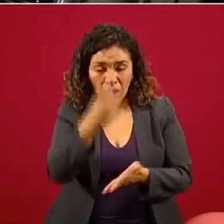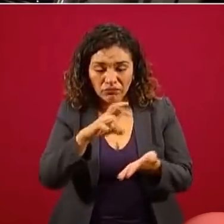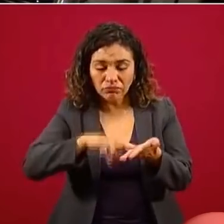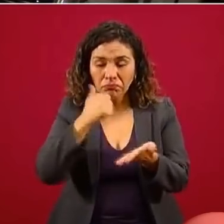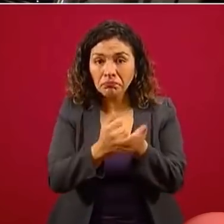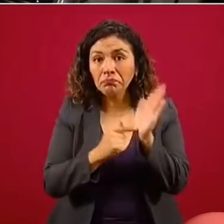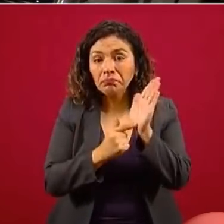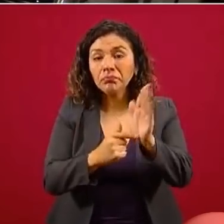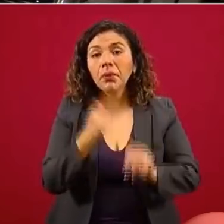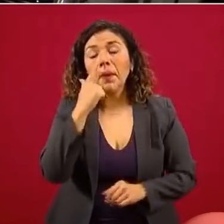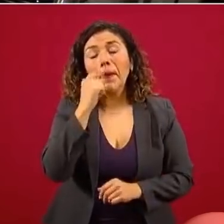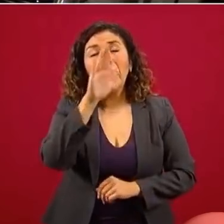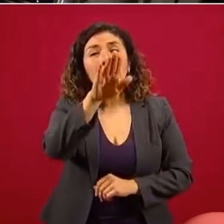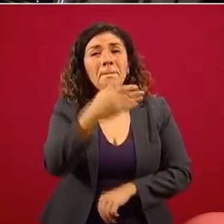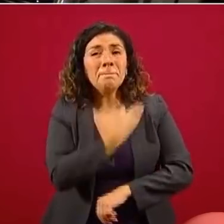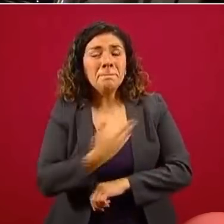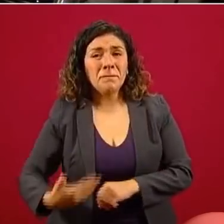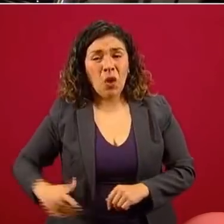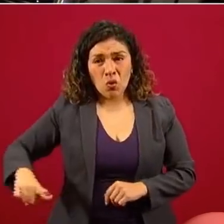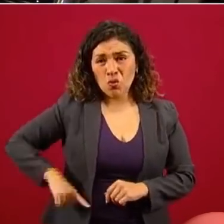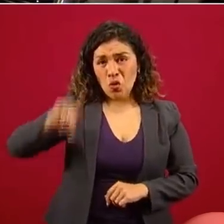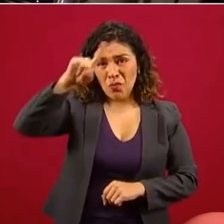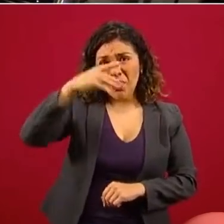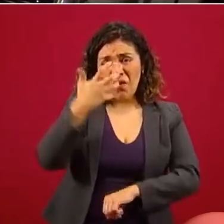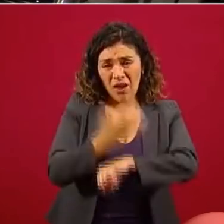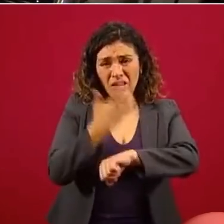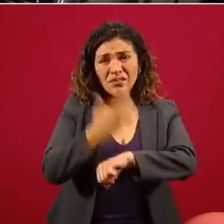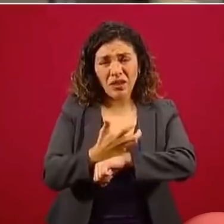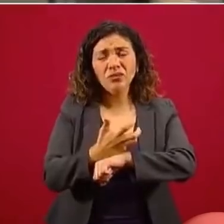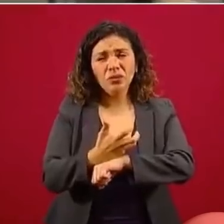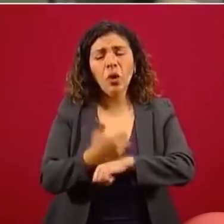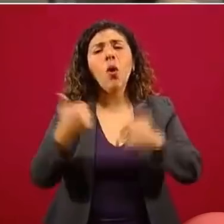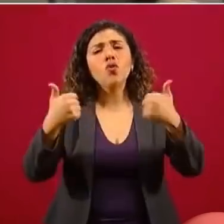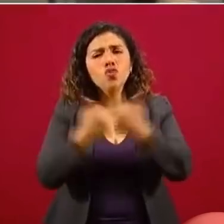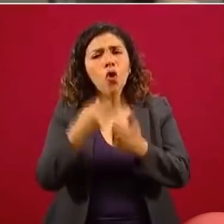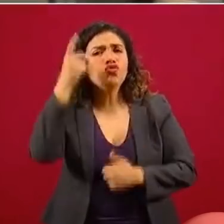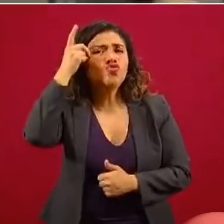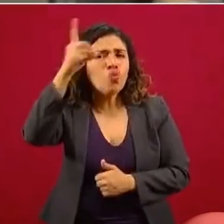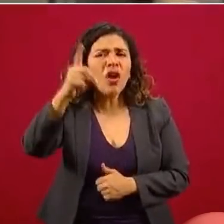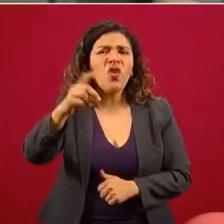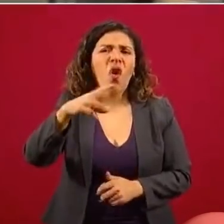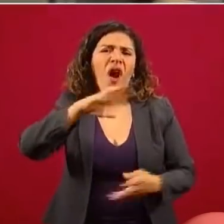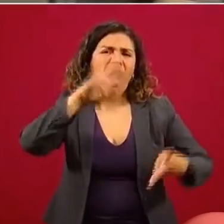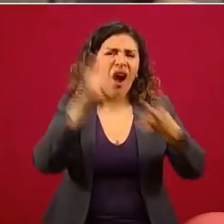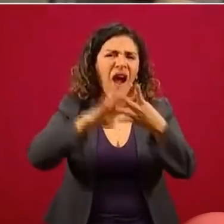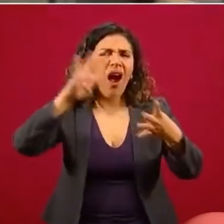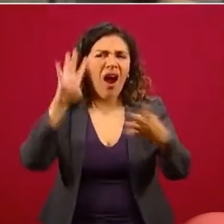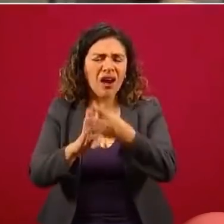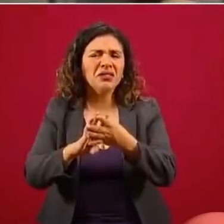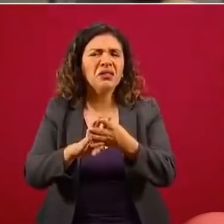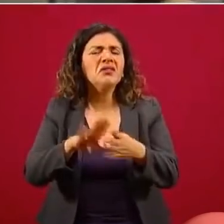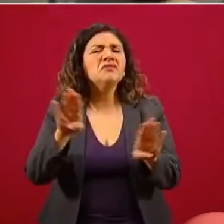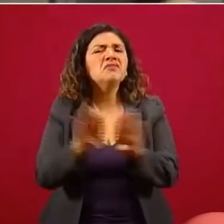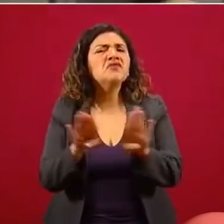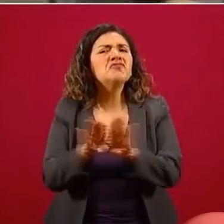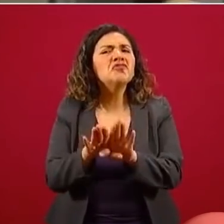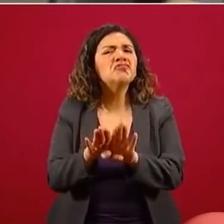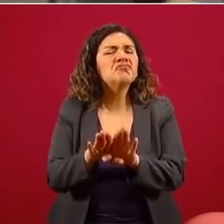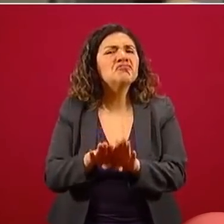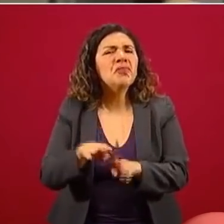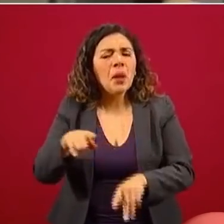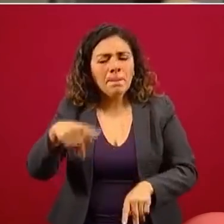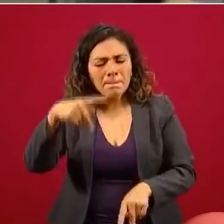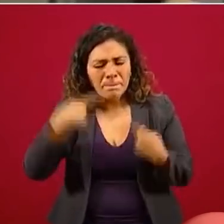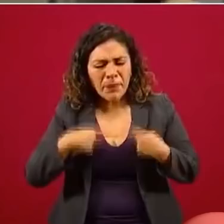Unidos. Presidente, el gobierno de los Estados Unidos, junto con los dueños de las cárceles, hacen de los mexicanos una